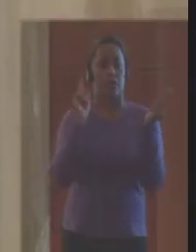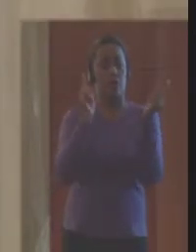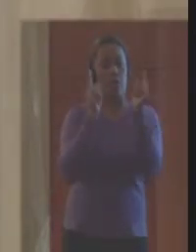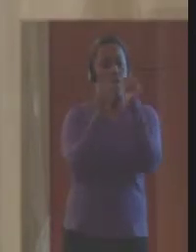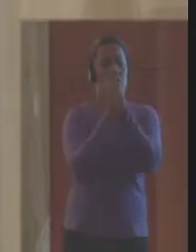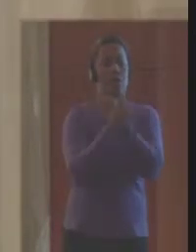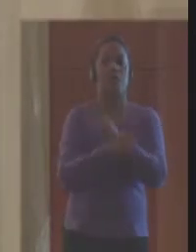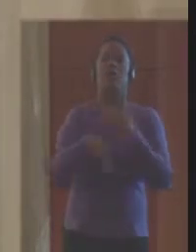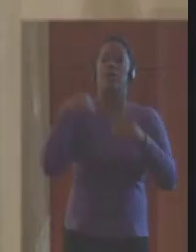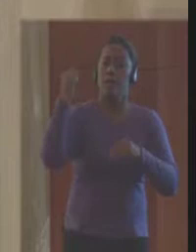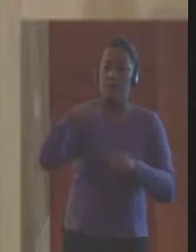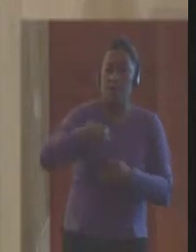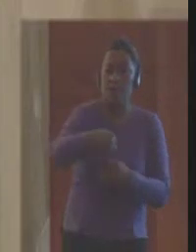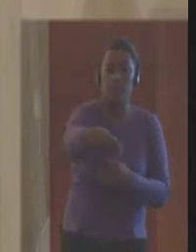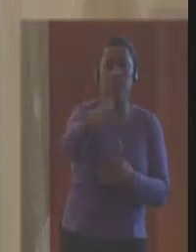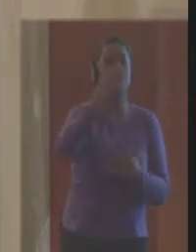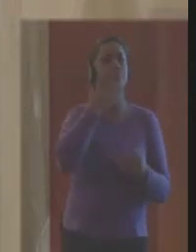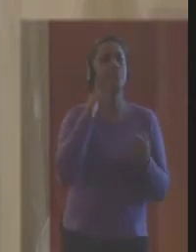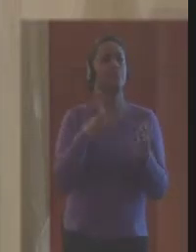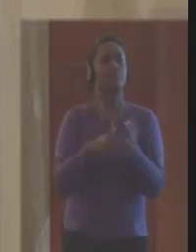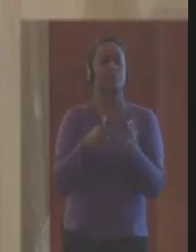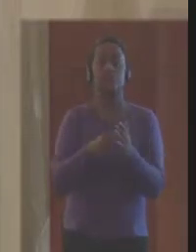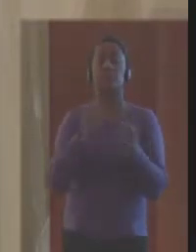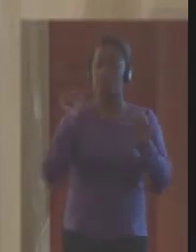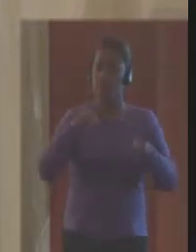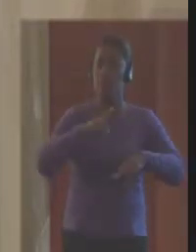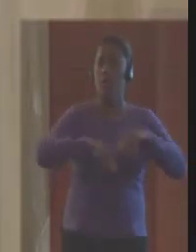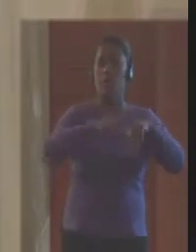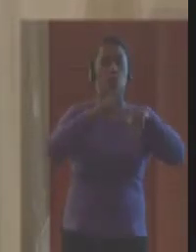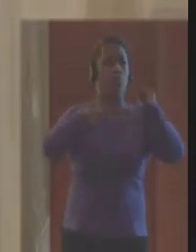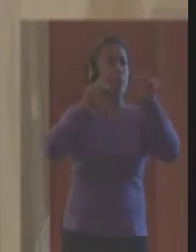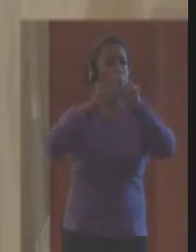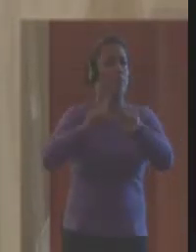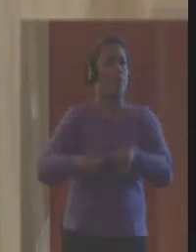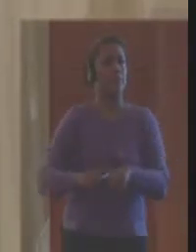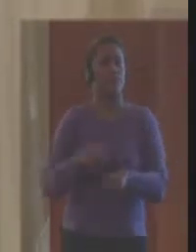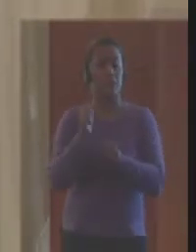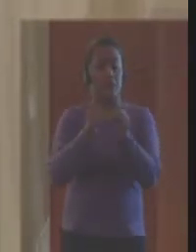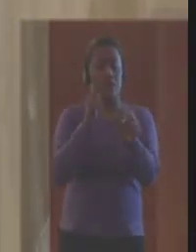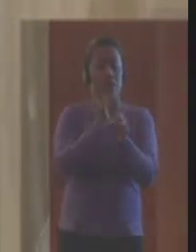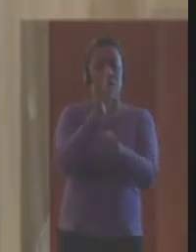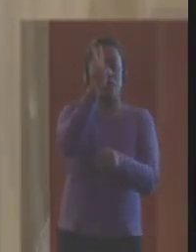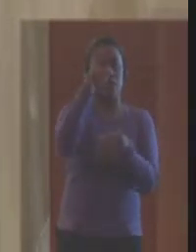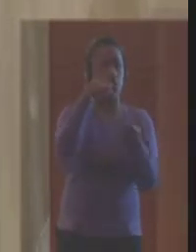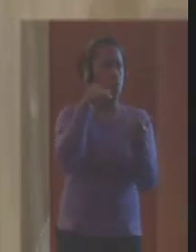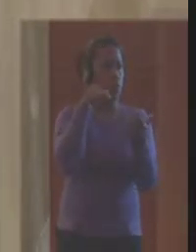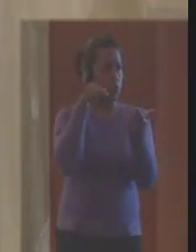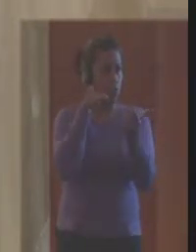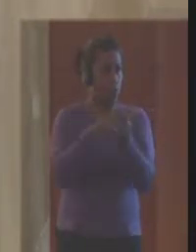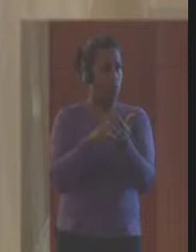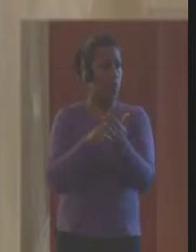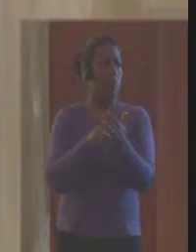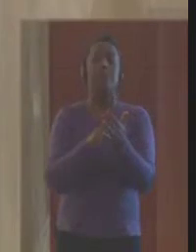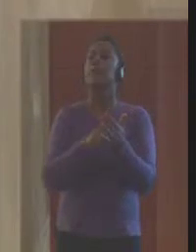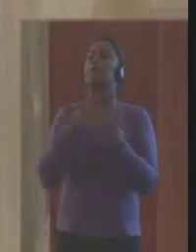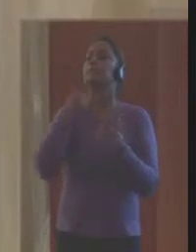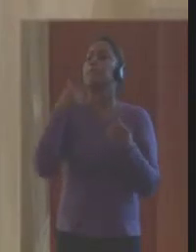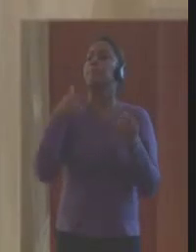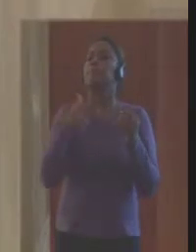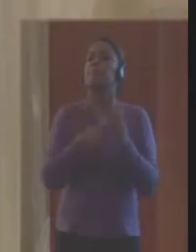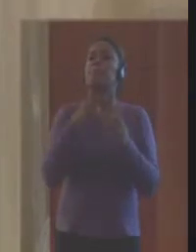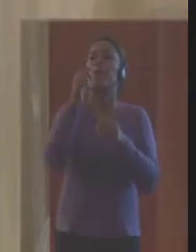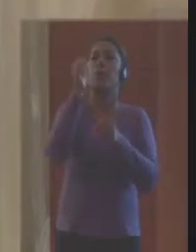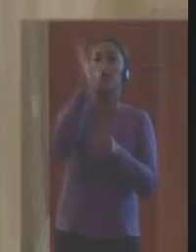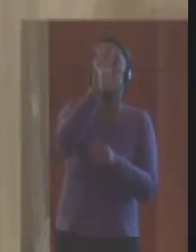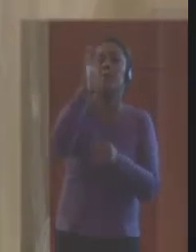del suelo a que se hagan estudios detallados y se hagan las obras. Desde el 2000 viene funcionando eso, llevando a que se hagan estudios a escala 500,